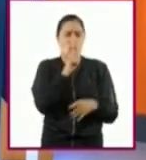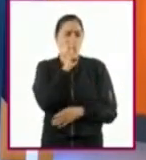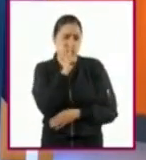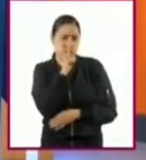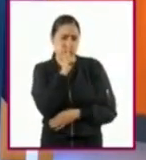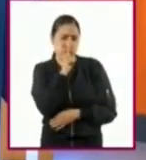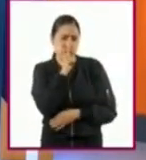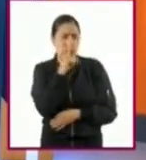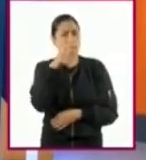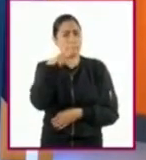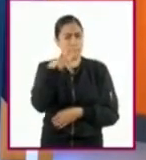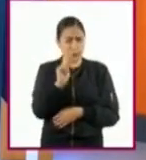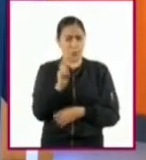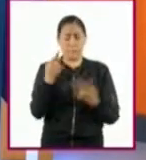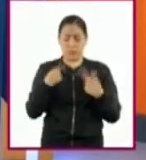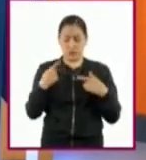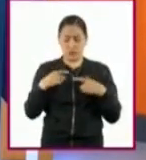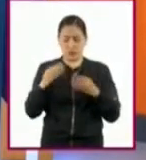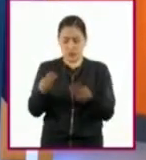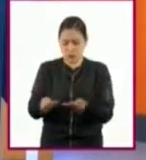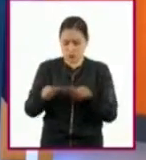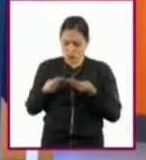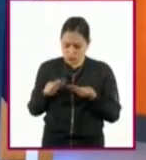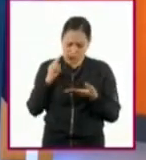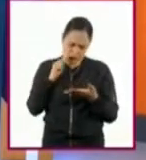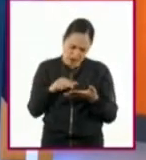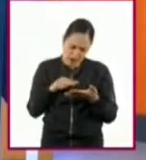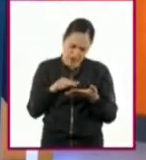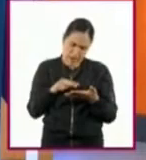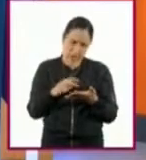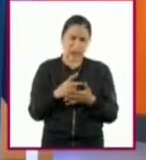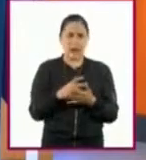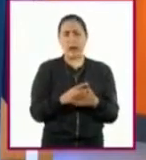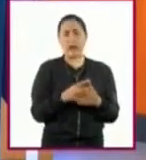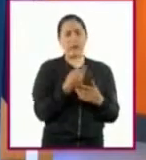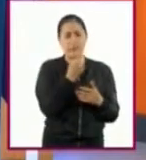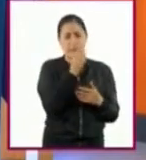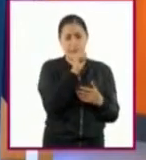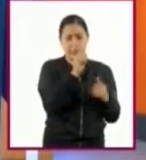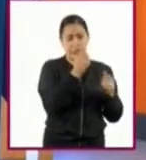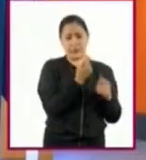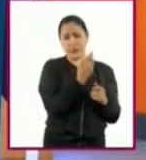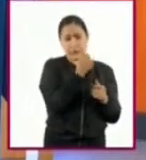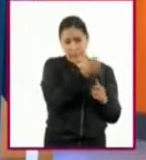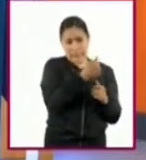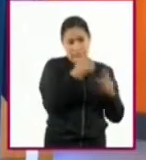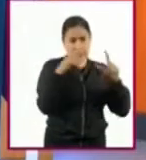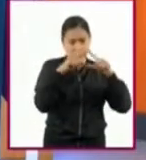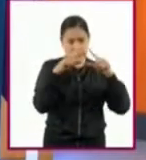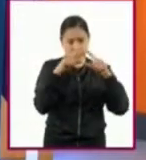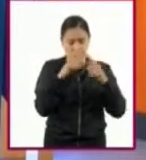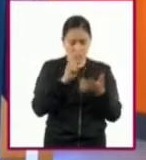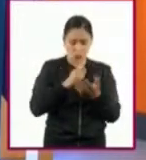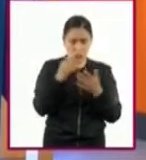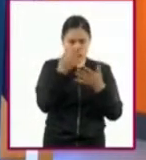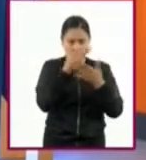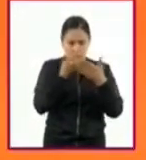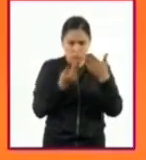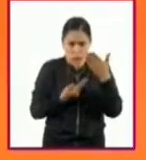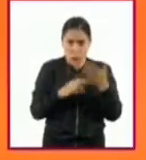de manera que quien lo reciba pueda construir los triángulos solicitados? ¿Tienen alguna